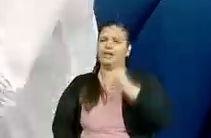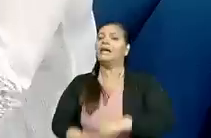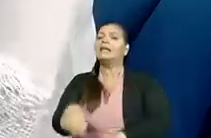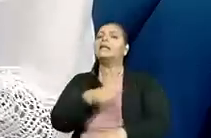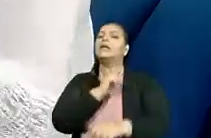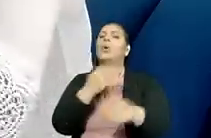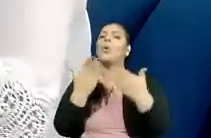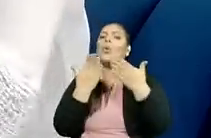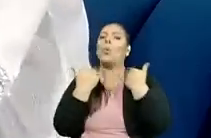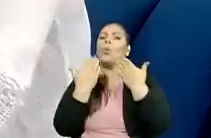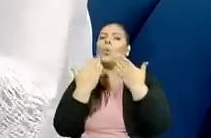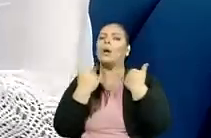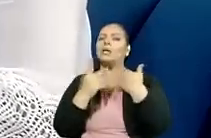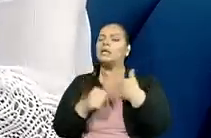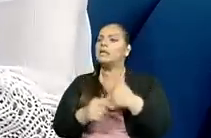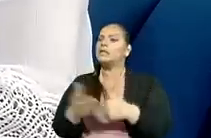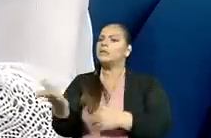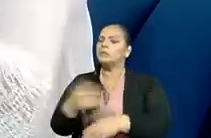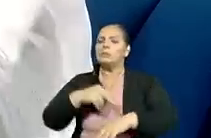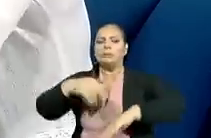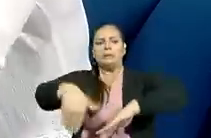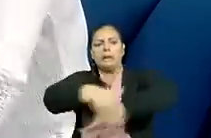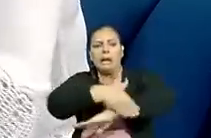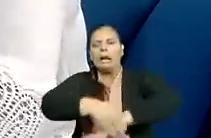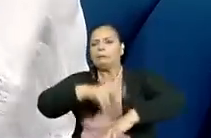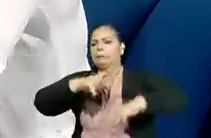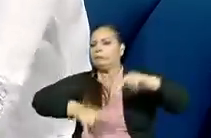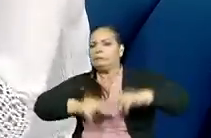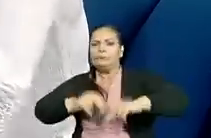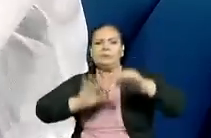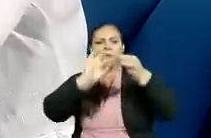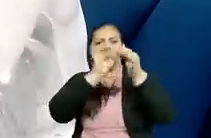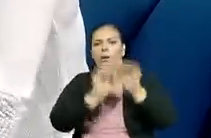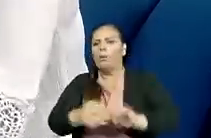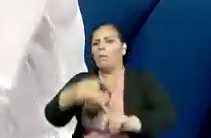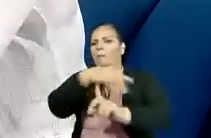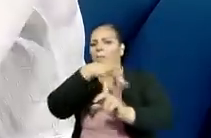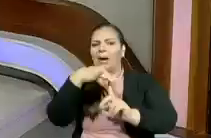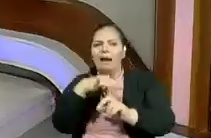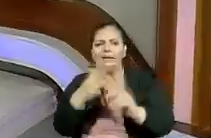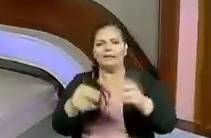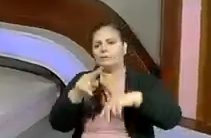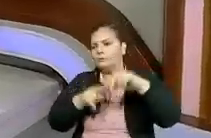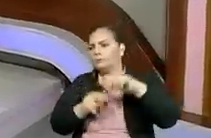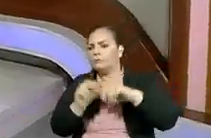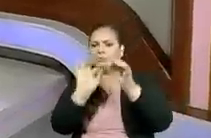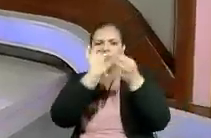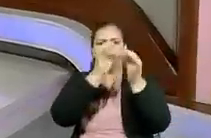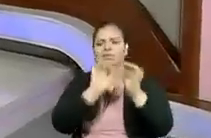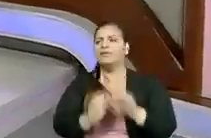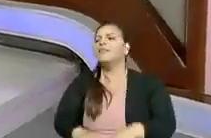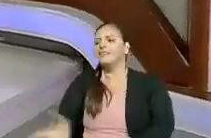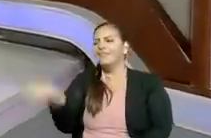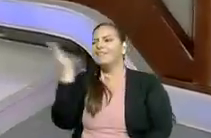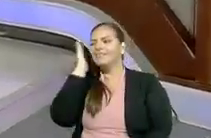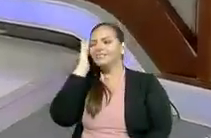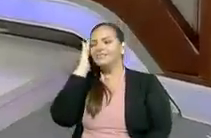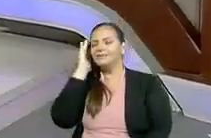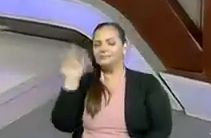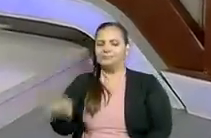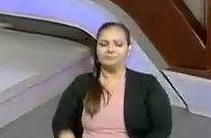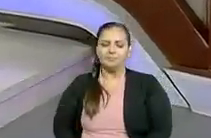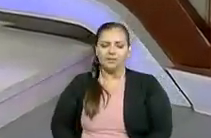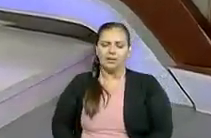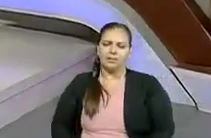años, que Guayaquil es la ciudad con mayor obra pública en relación al resto de ciudades